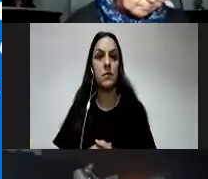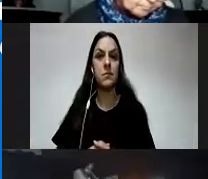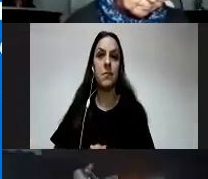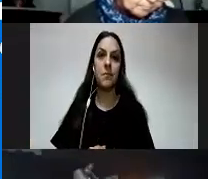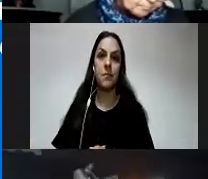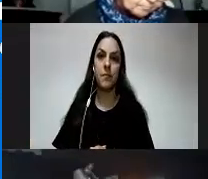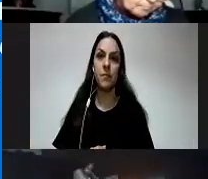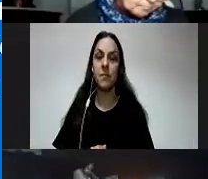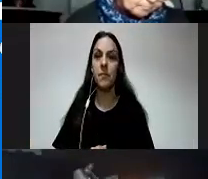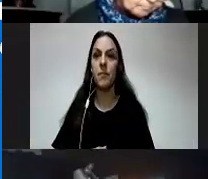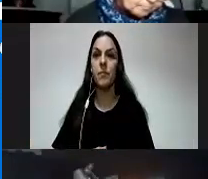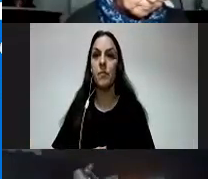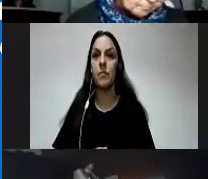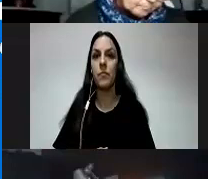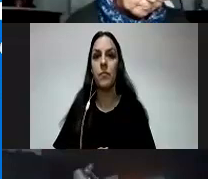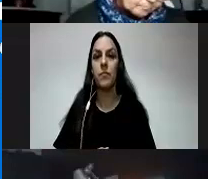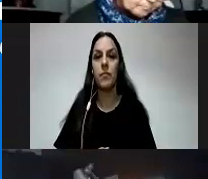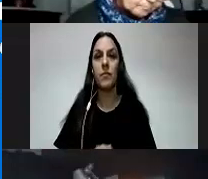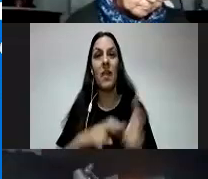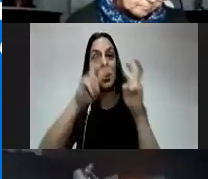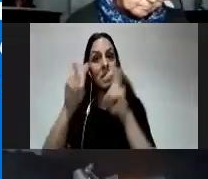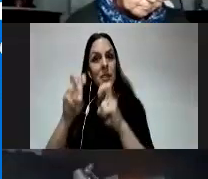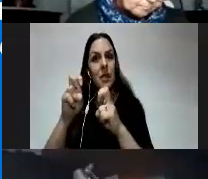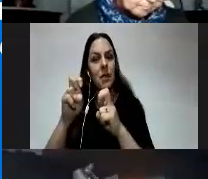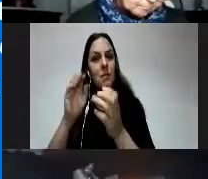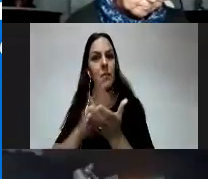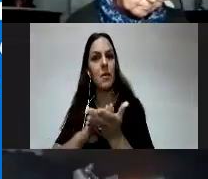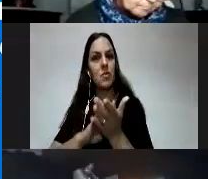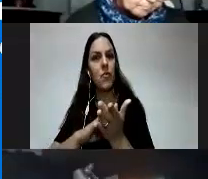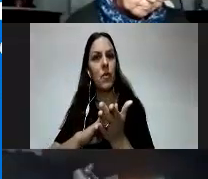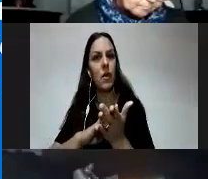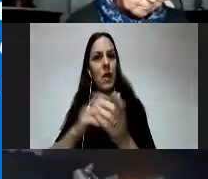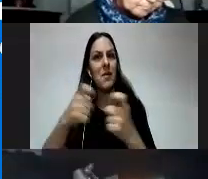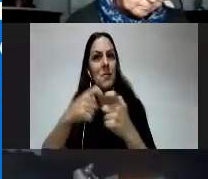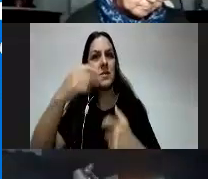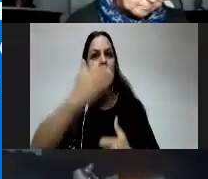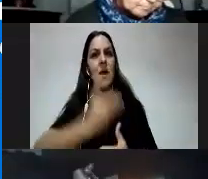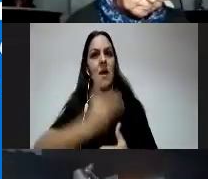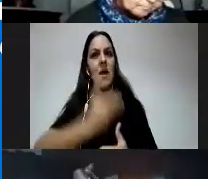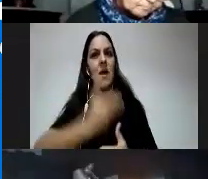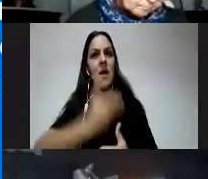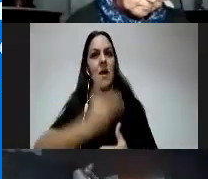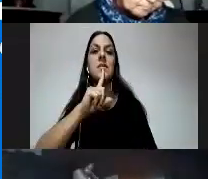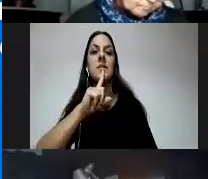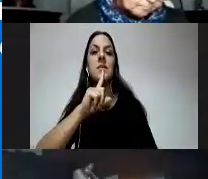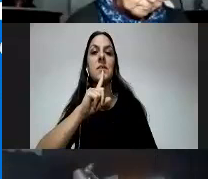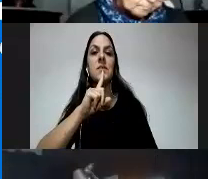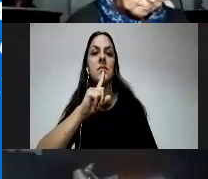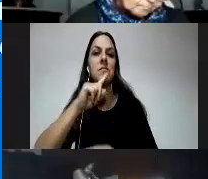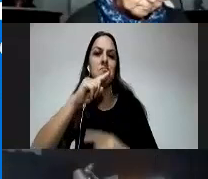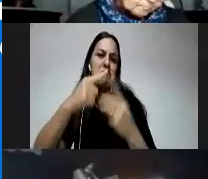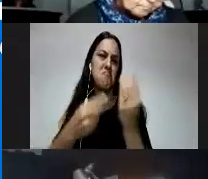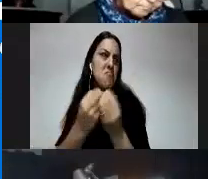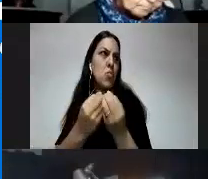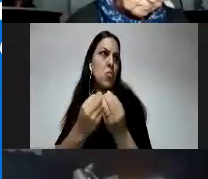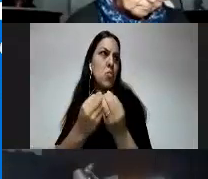sin el tema de la carrocera FAI, que fue una entre Sudamericana y muchas otras que mencioné,